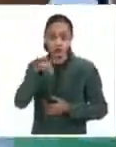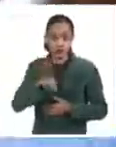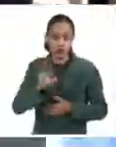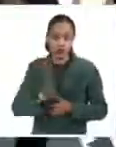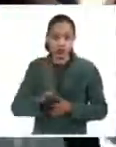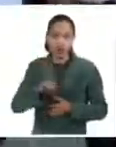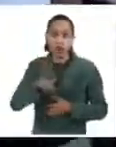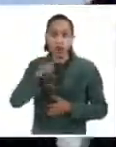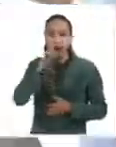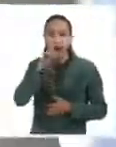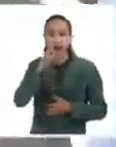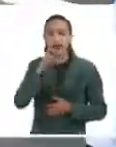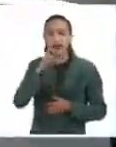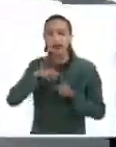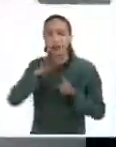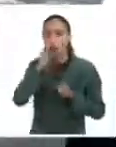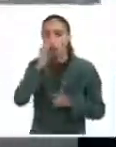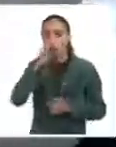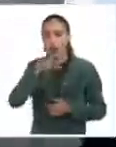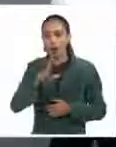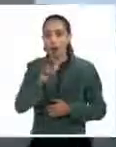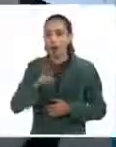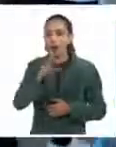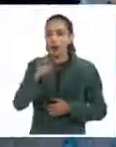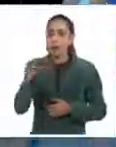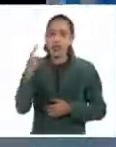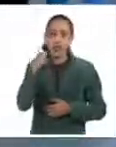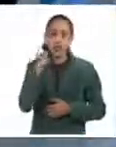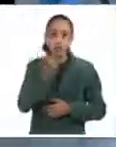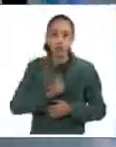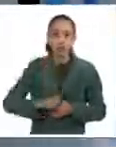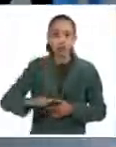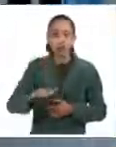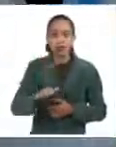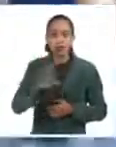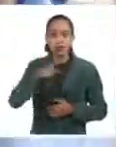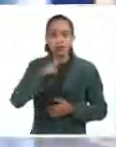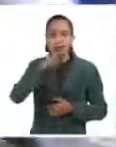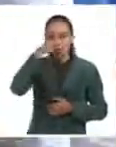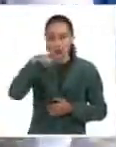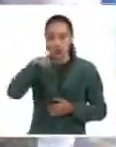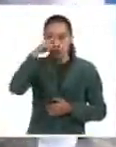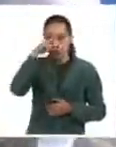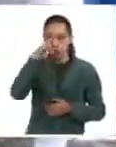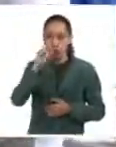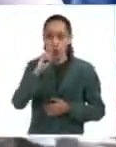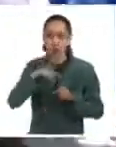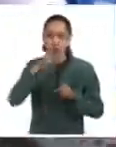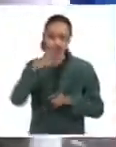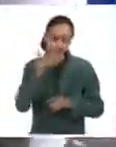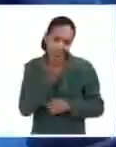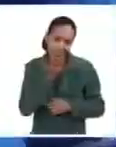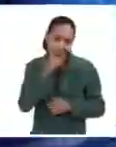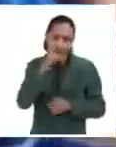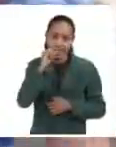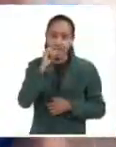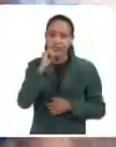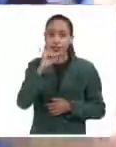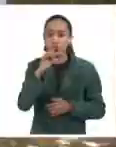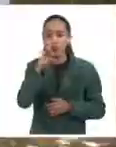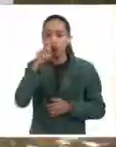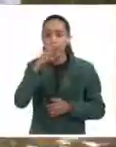Juan Cristóbal Nápoles Fajardo, y al centenario del natalicio de Jesús Horta Ruiz, el indio naborí. Además, se